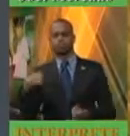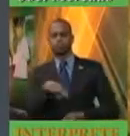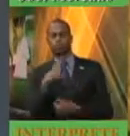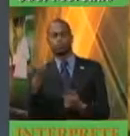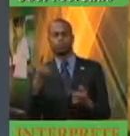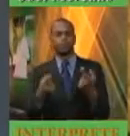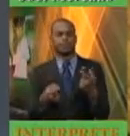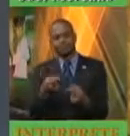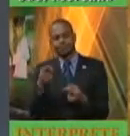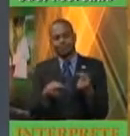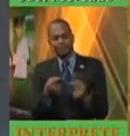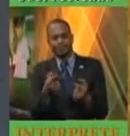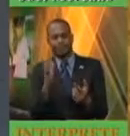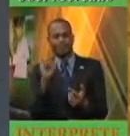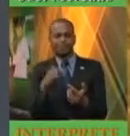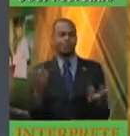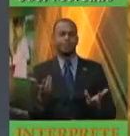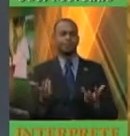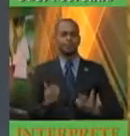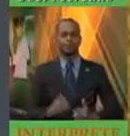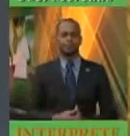que es que